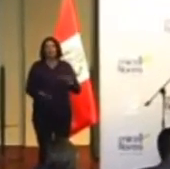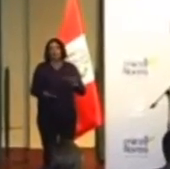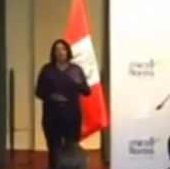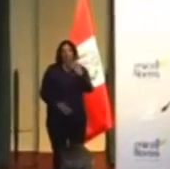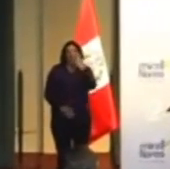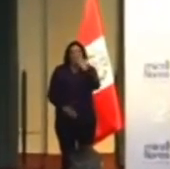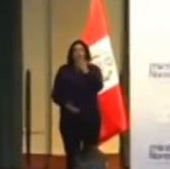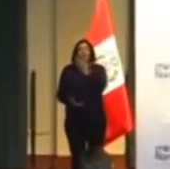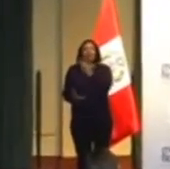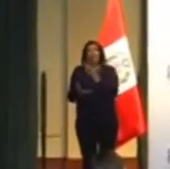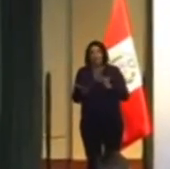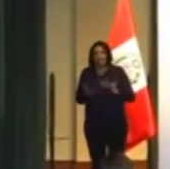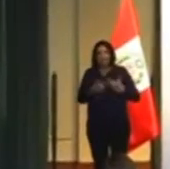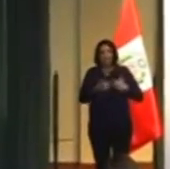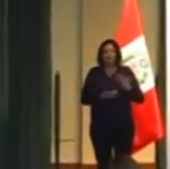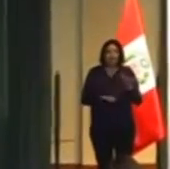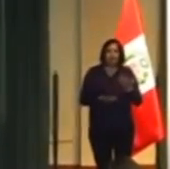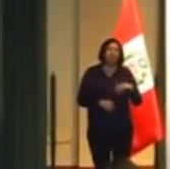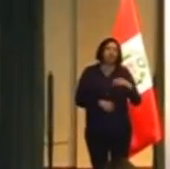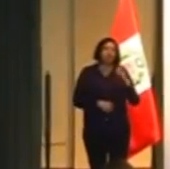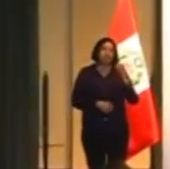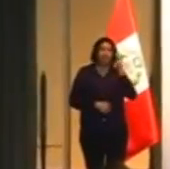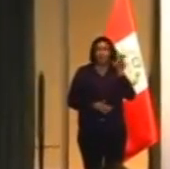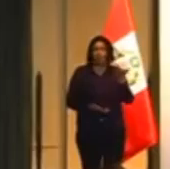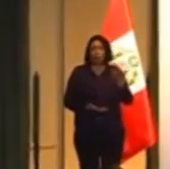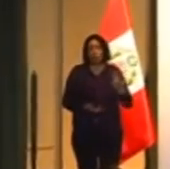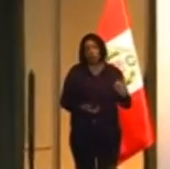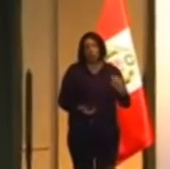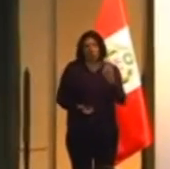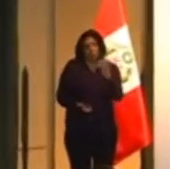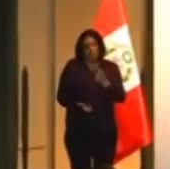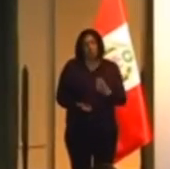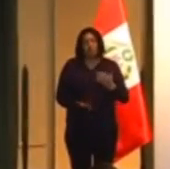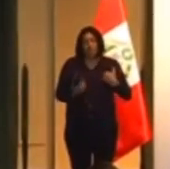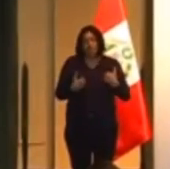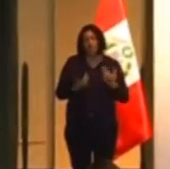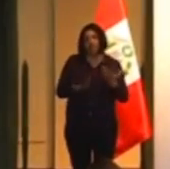del distrito, ¿no? Porque uno tiene que enamorarse de nuestro distrito y